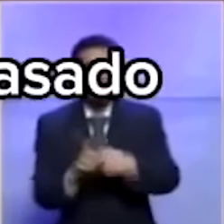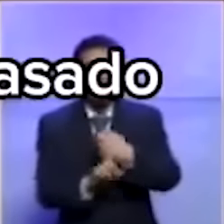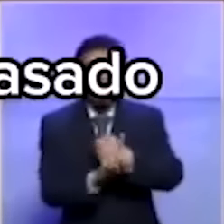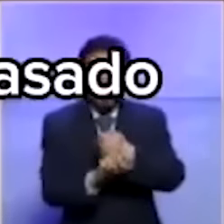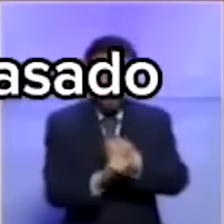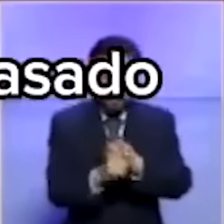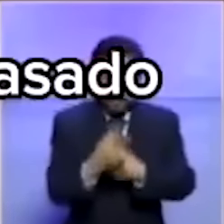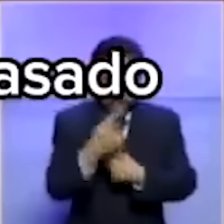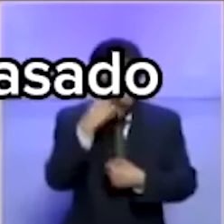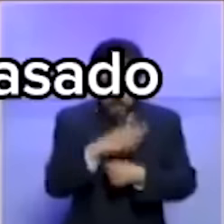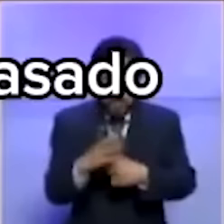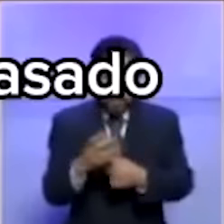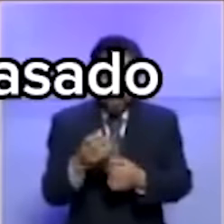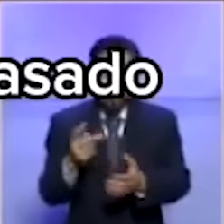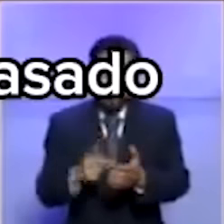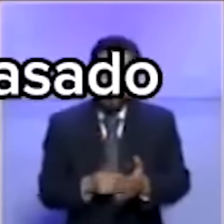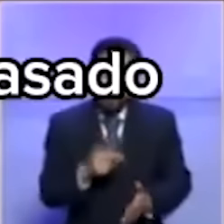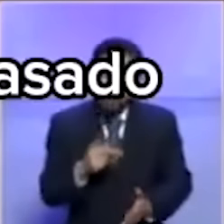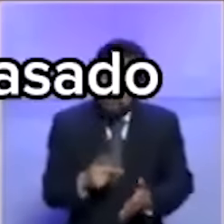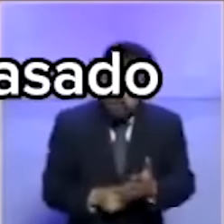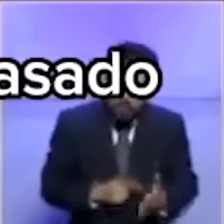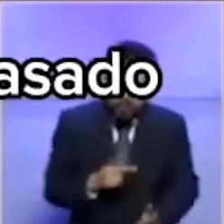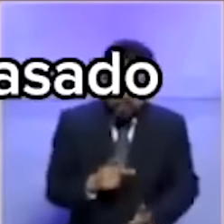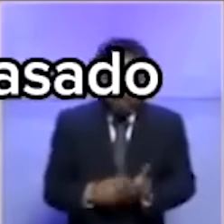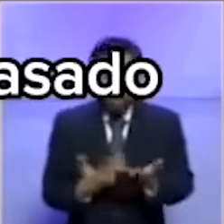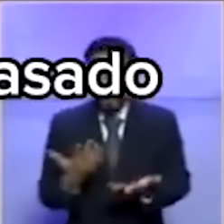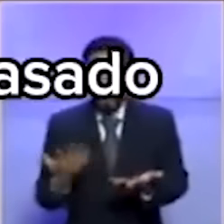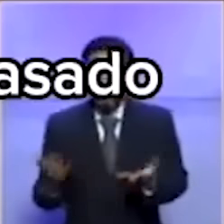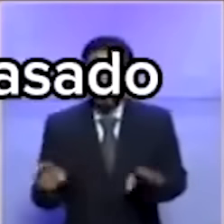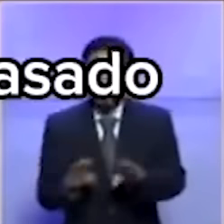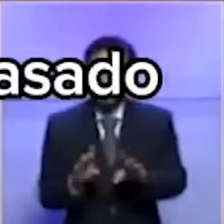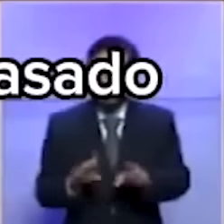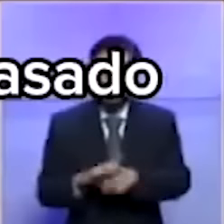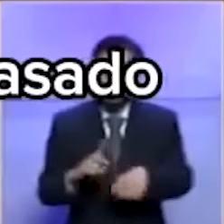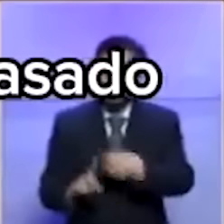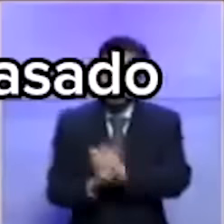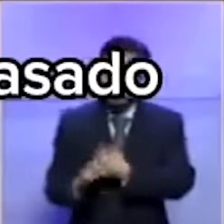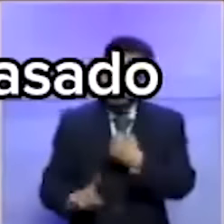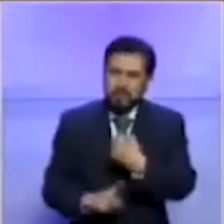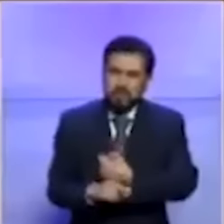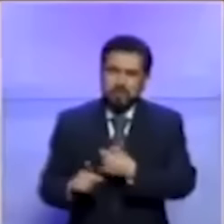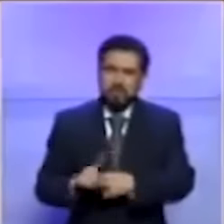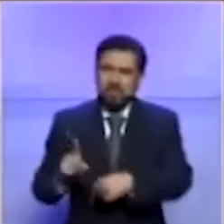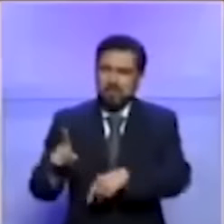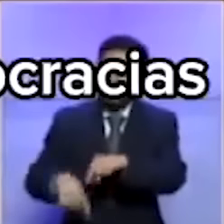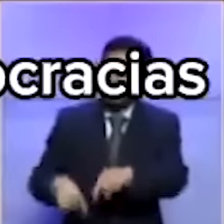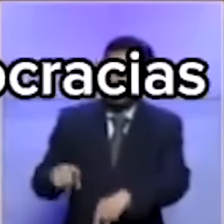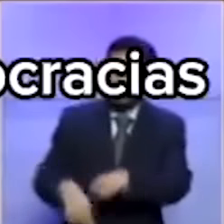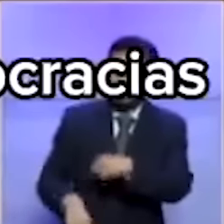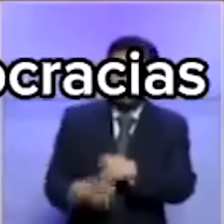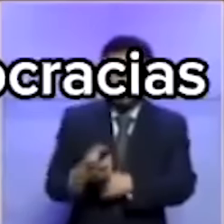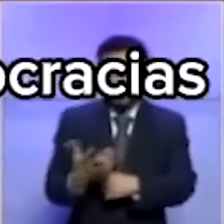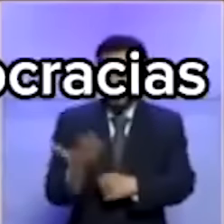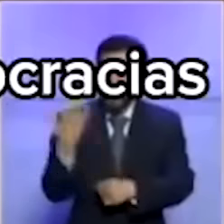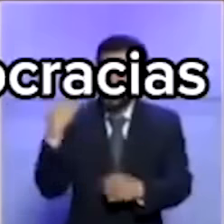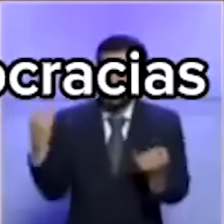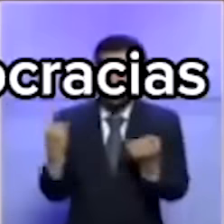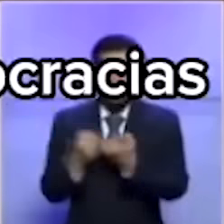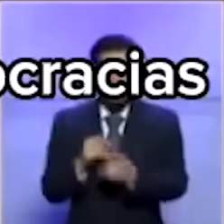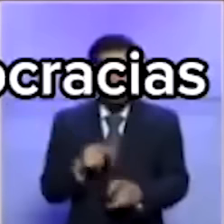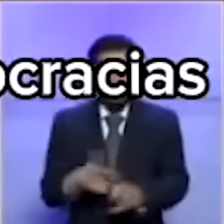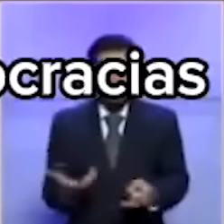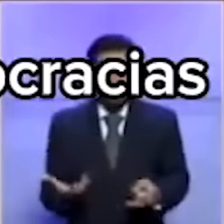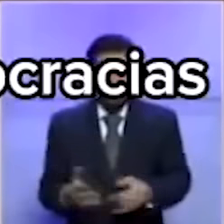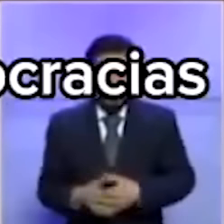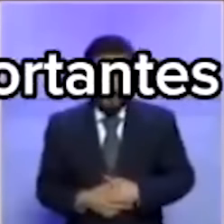ciudadano para revivir prácticas antidemocráticas del pasado la política es el impulso